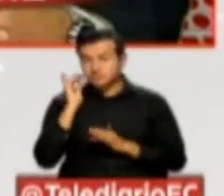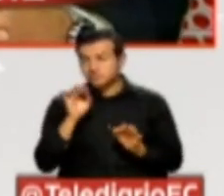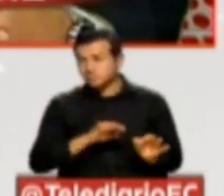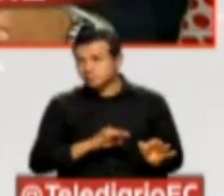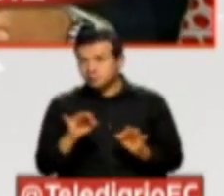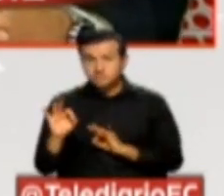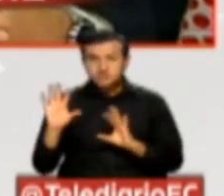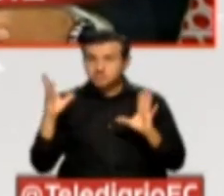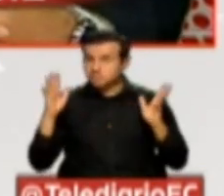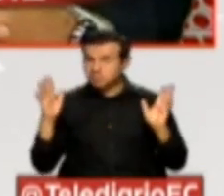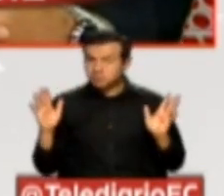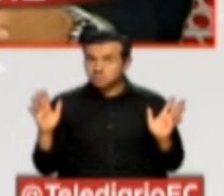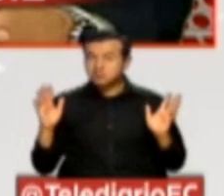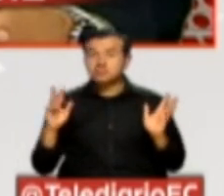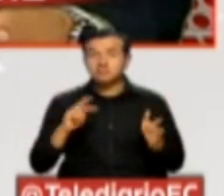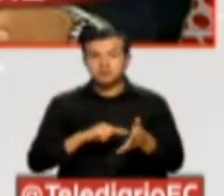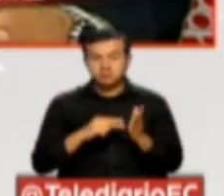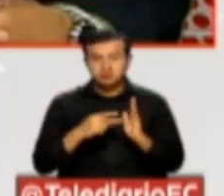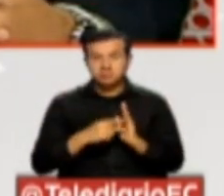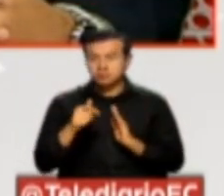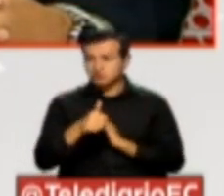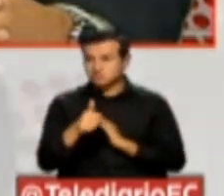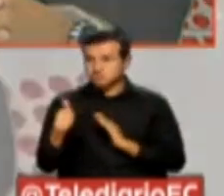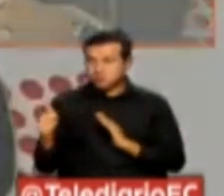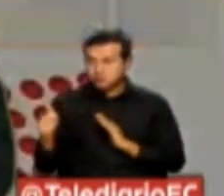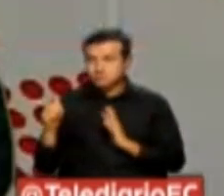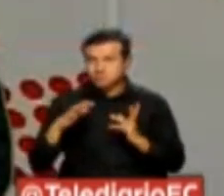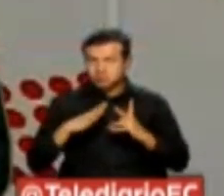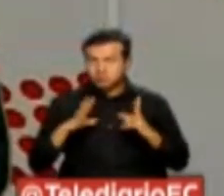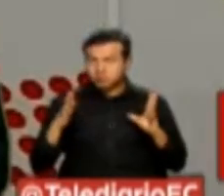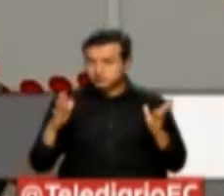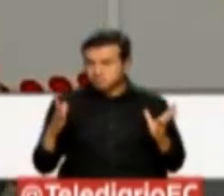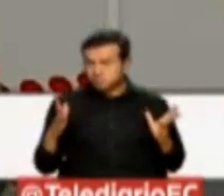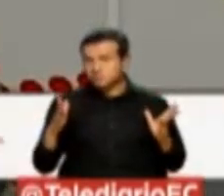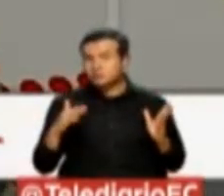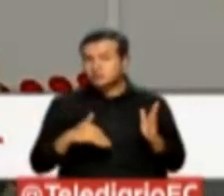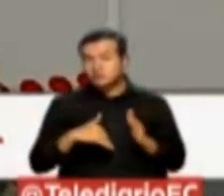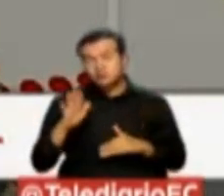no se presentan, sin duda alguna la salida de ellos no se debe a un feriado.